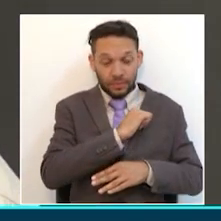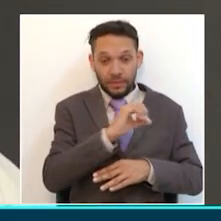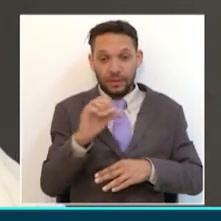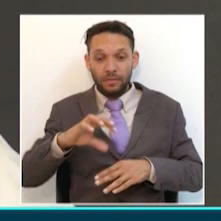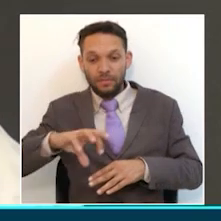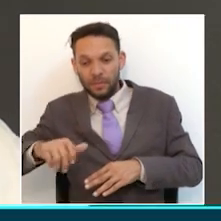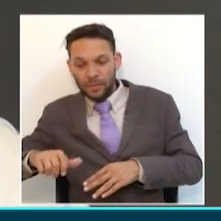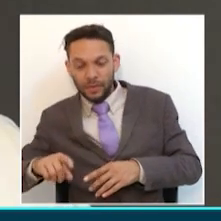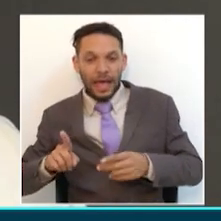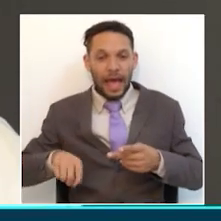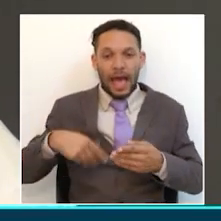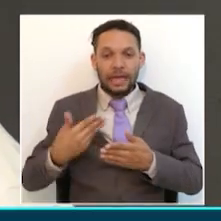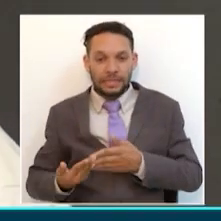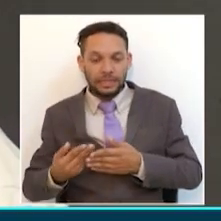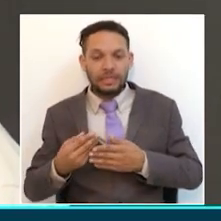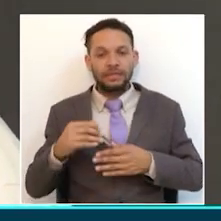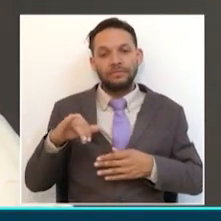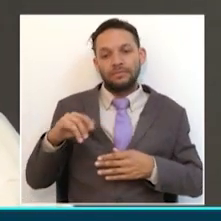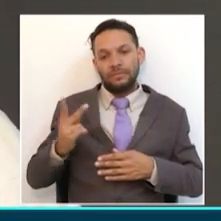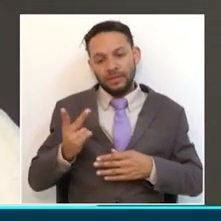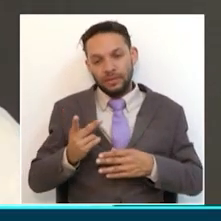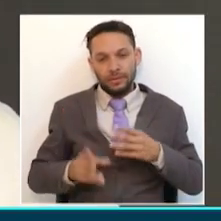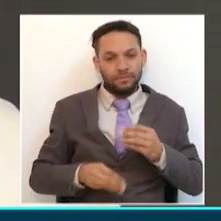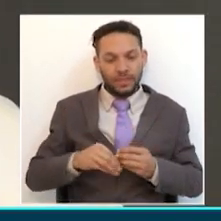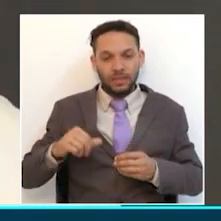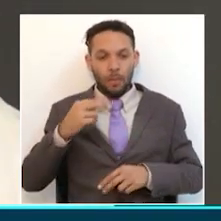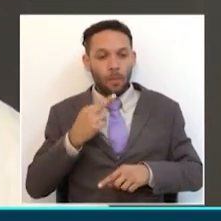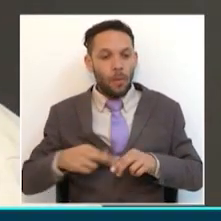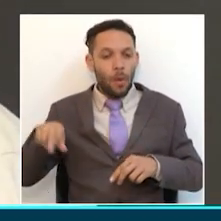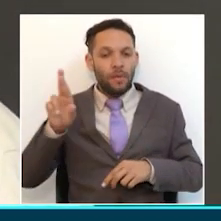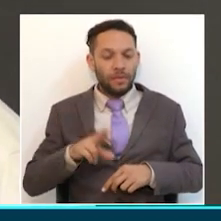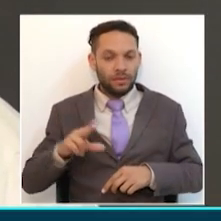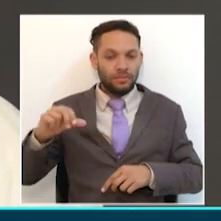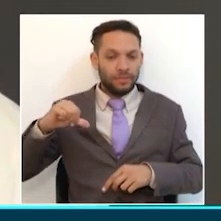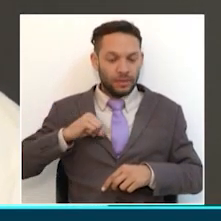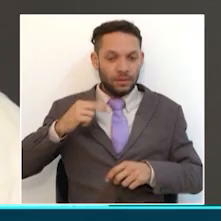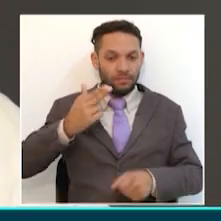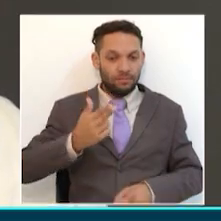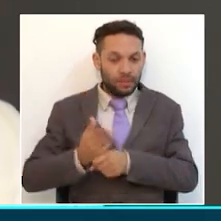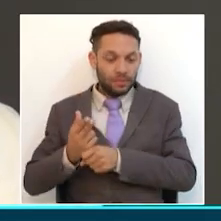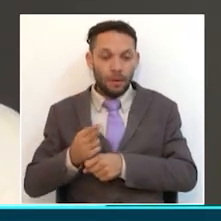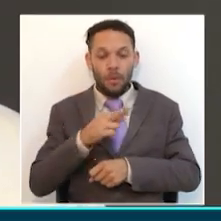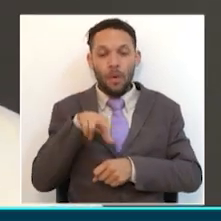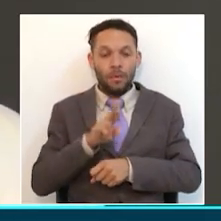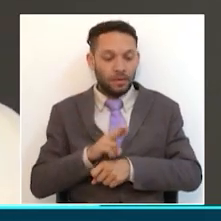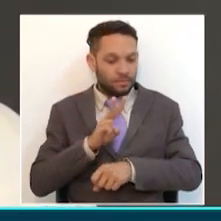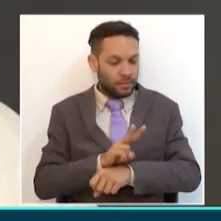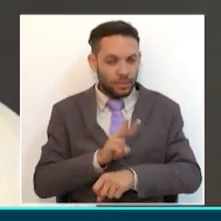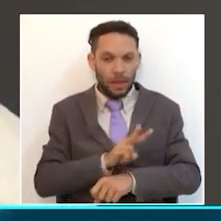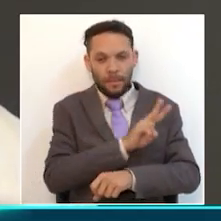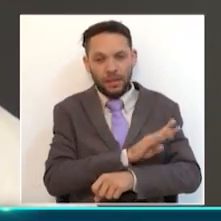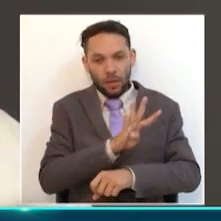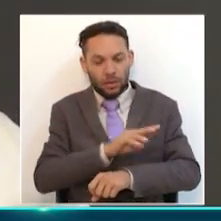hasta las 7 de la mañana del viernes. Y no al porte de armas, de acuerdo a un decreto nacional que tenemos que nos obliga 24 o 48